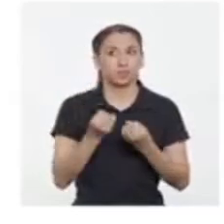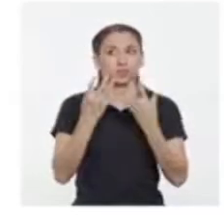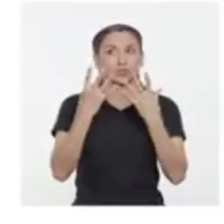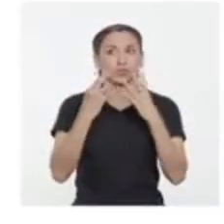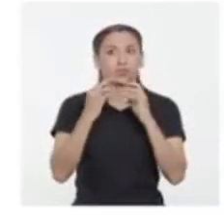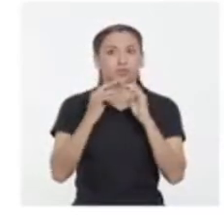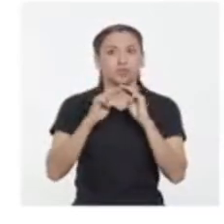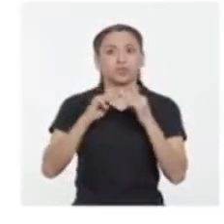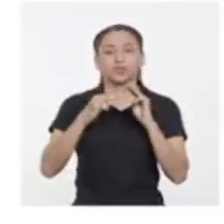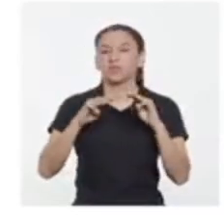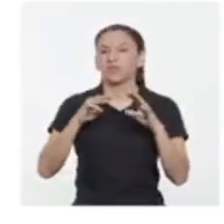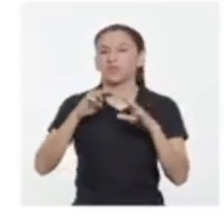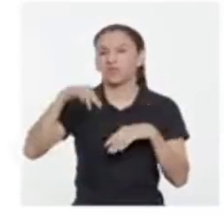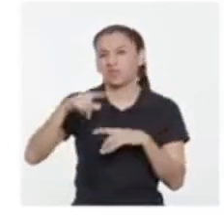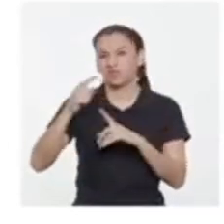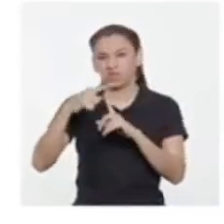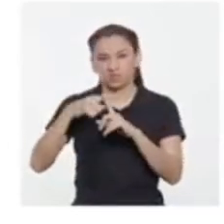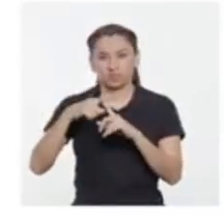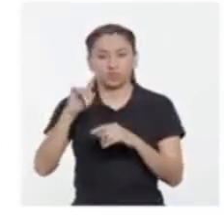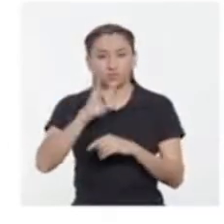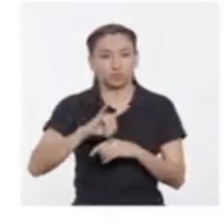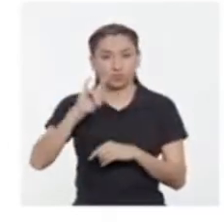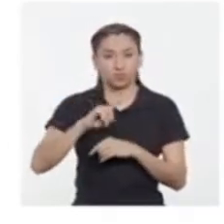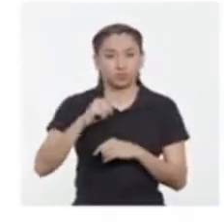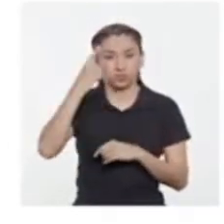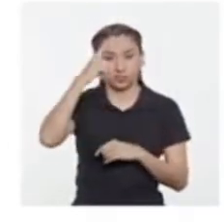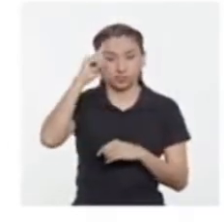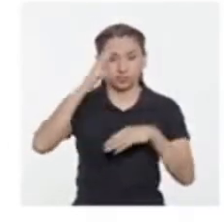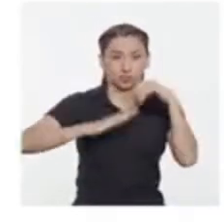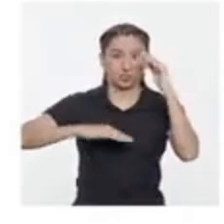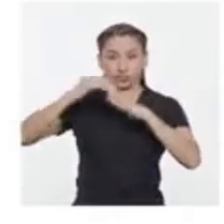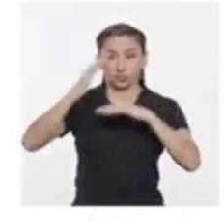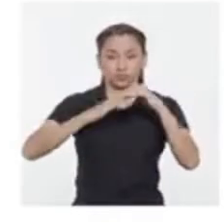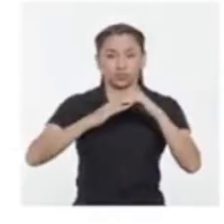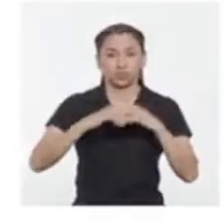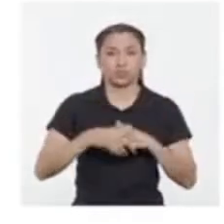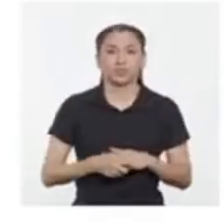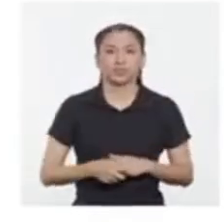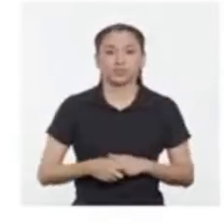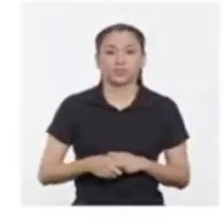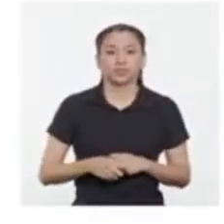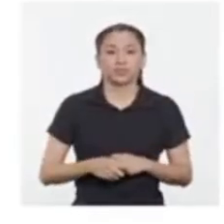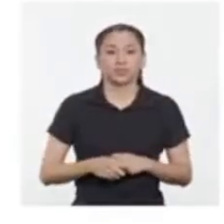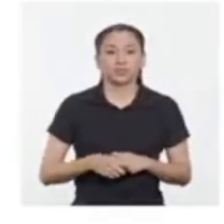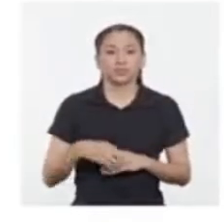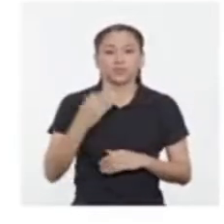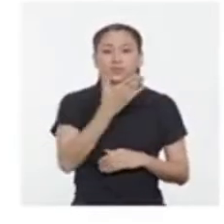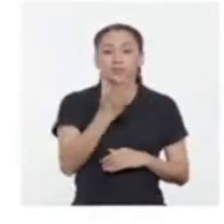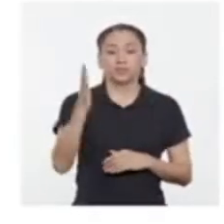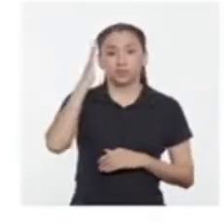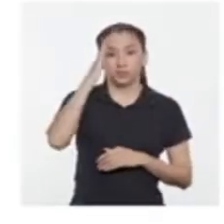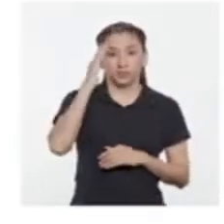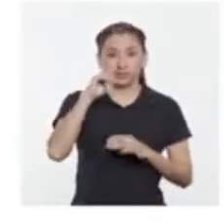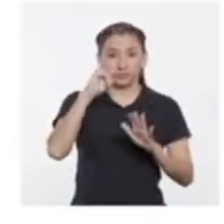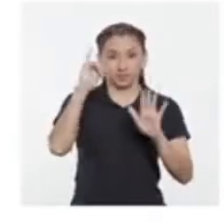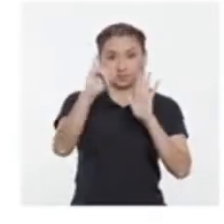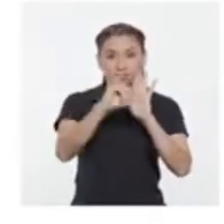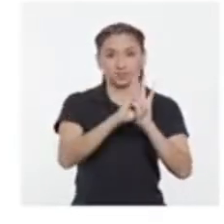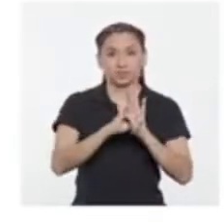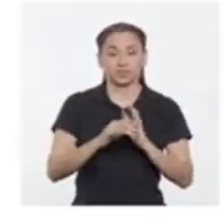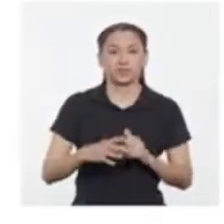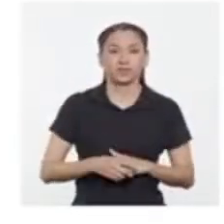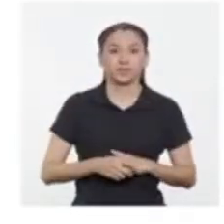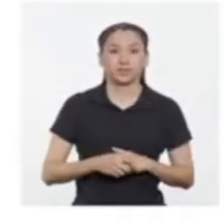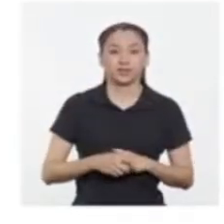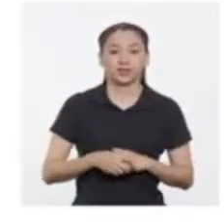saber cuántos metros lineales de tubo de PVC se utilizarán para la construcción del fitotoldo, como se muestra en la